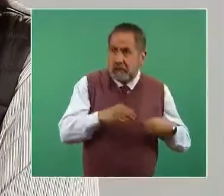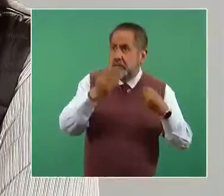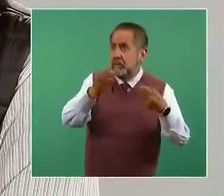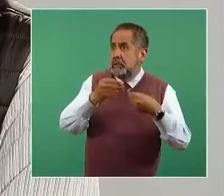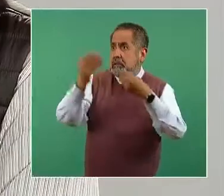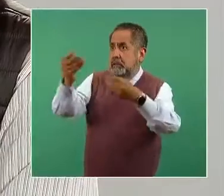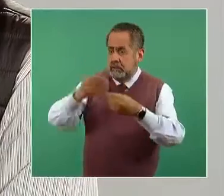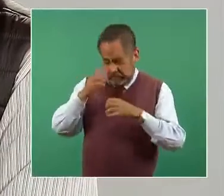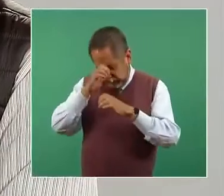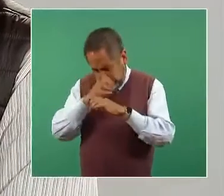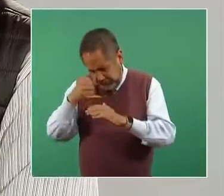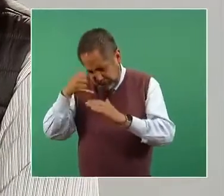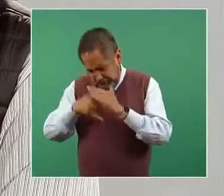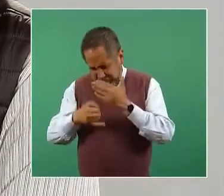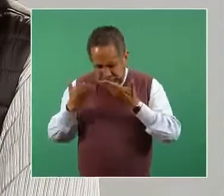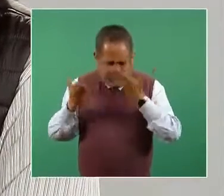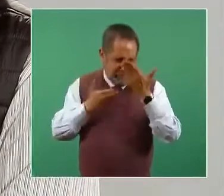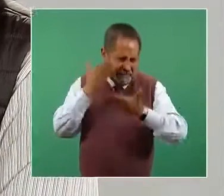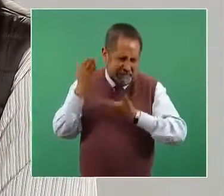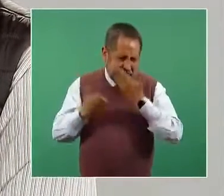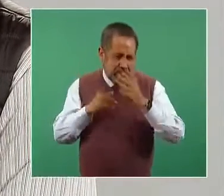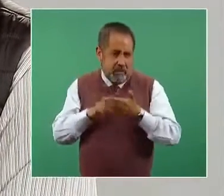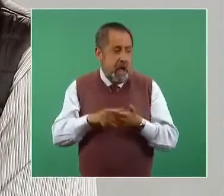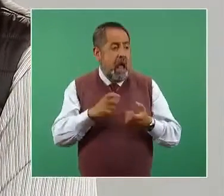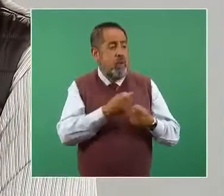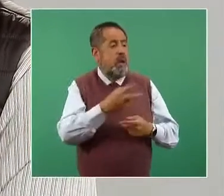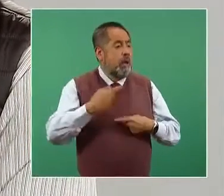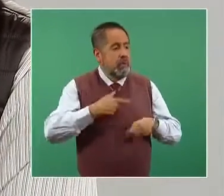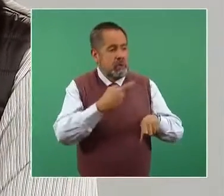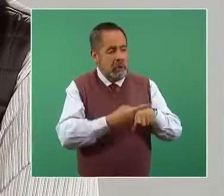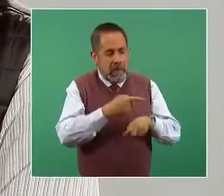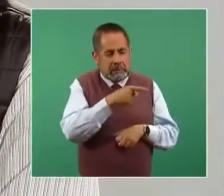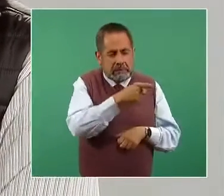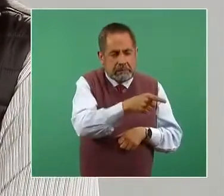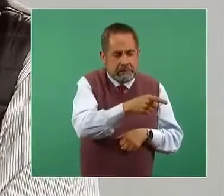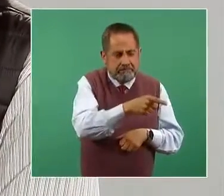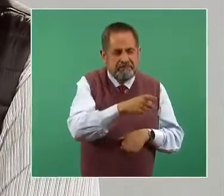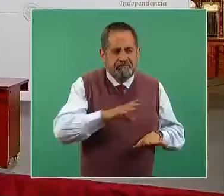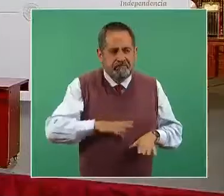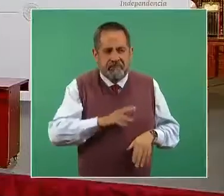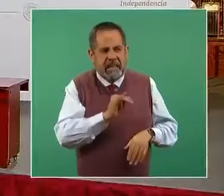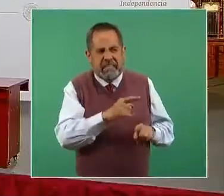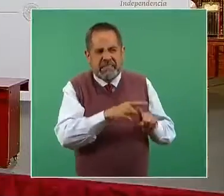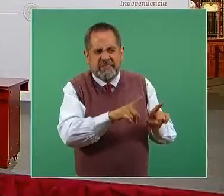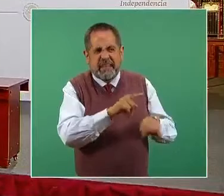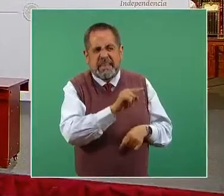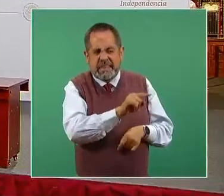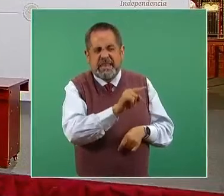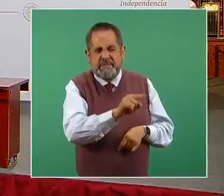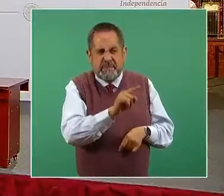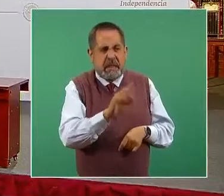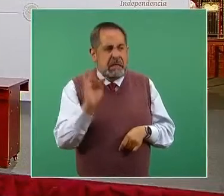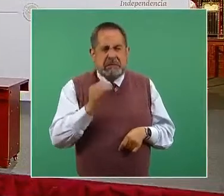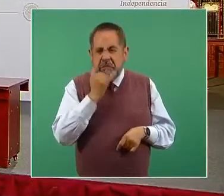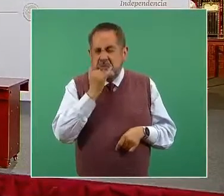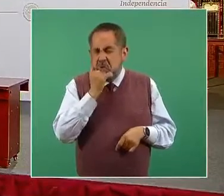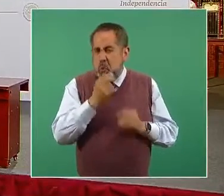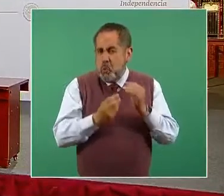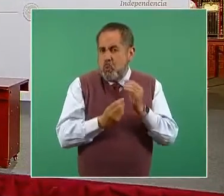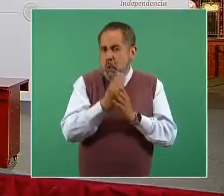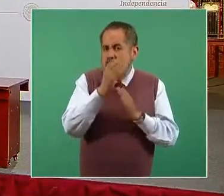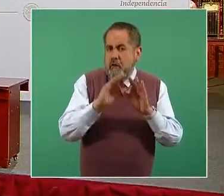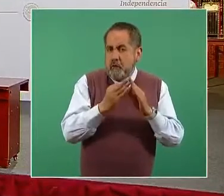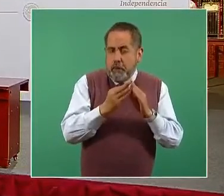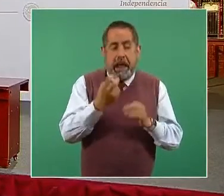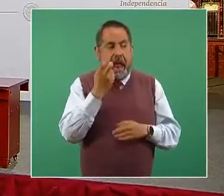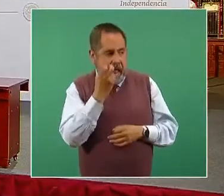que dan positivos al virus SARS-CoV-2 y que cuentan con ciertas características que pueden hacer sospechar que se